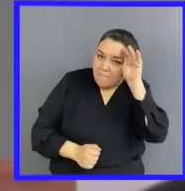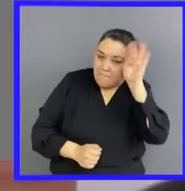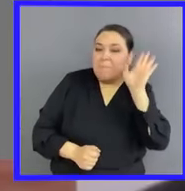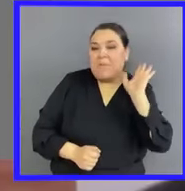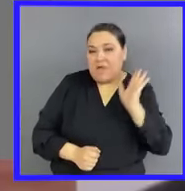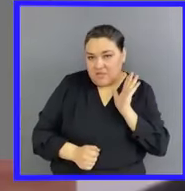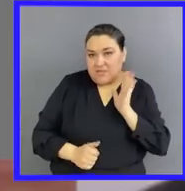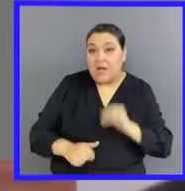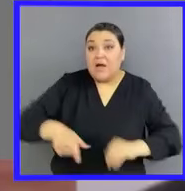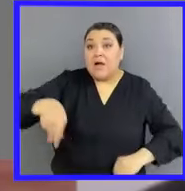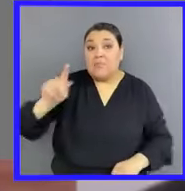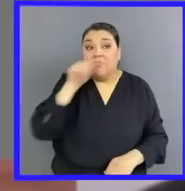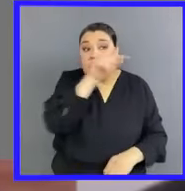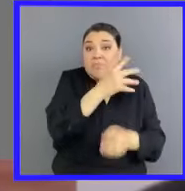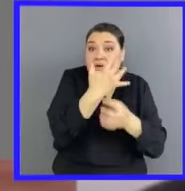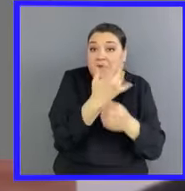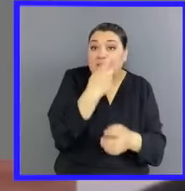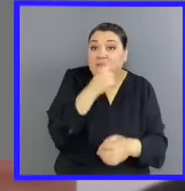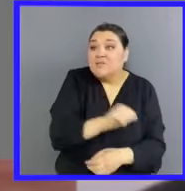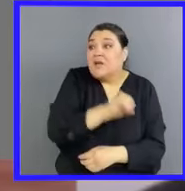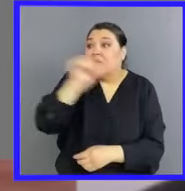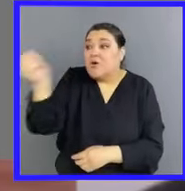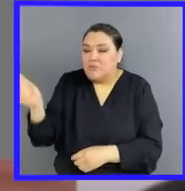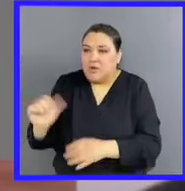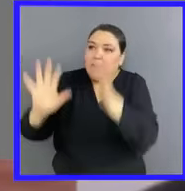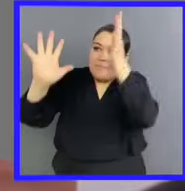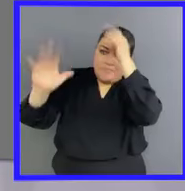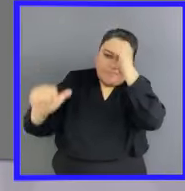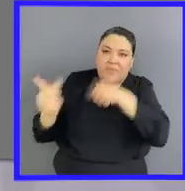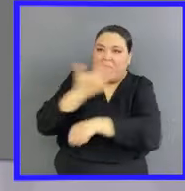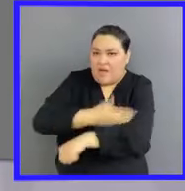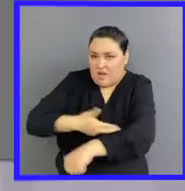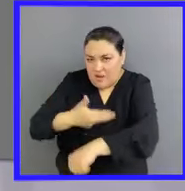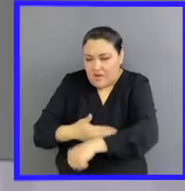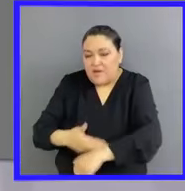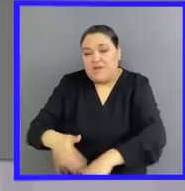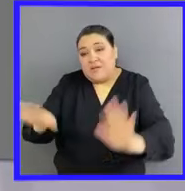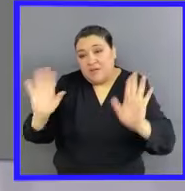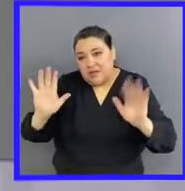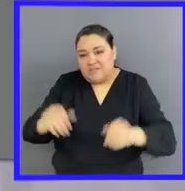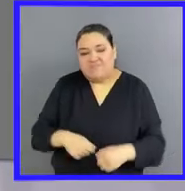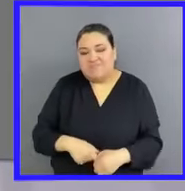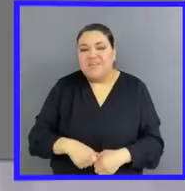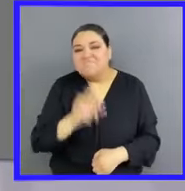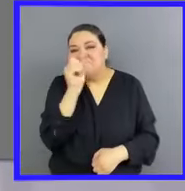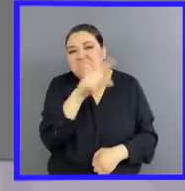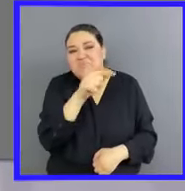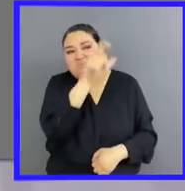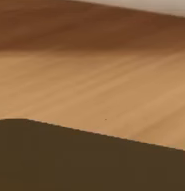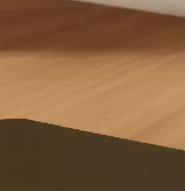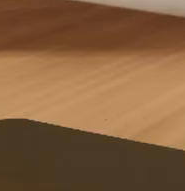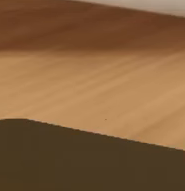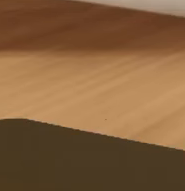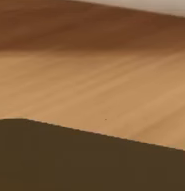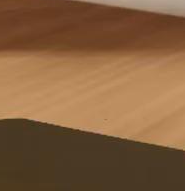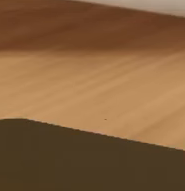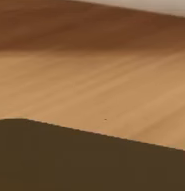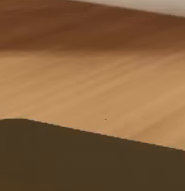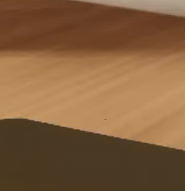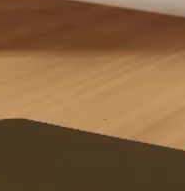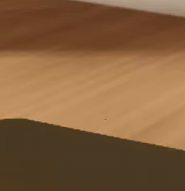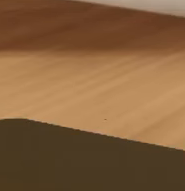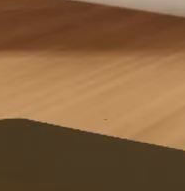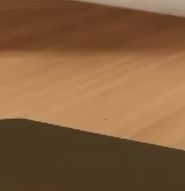plantea que puede haber otro tratado. Pero bueno, es parte también de su forma de comunicar. La